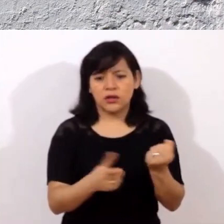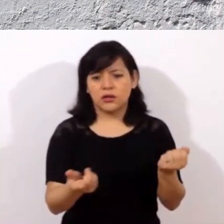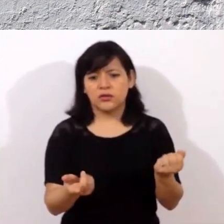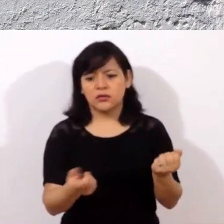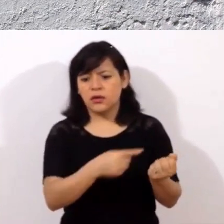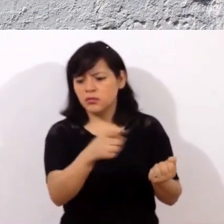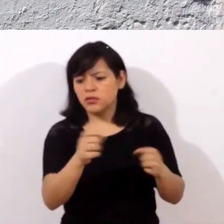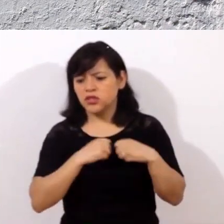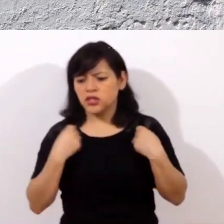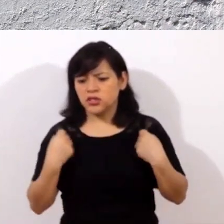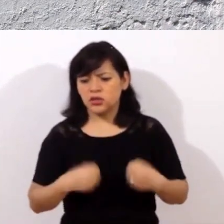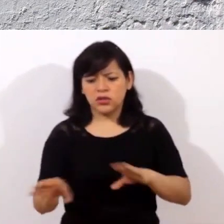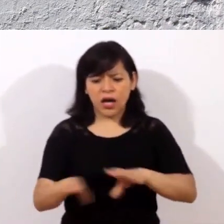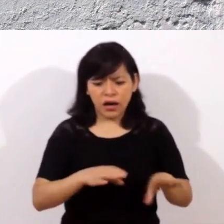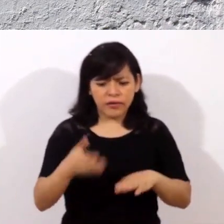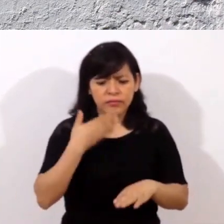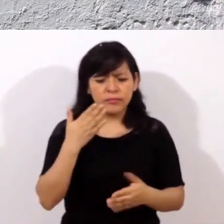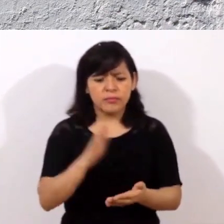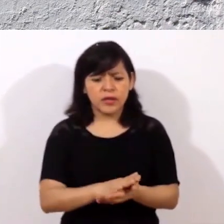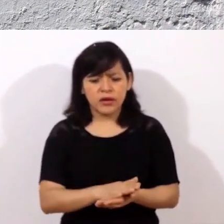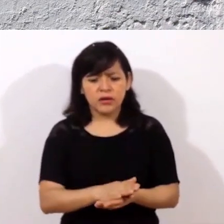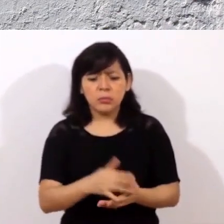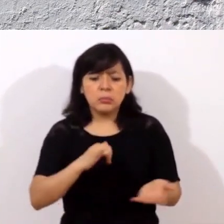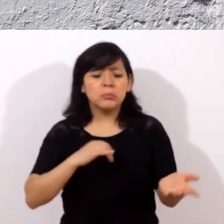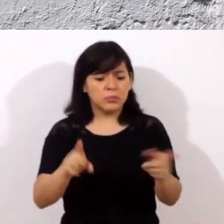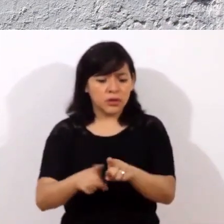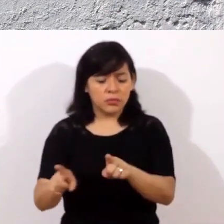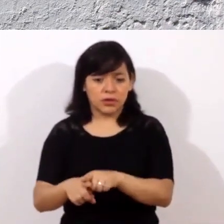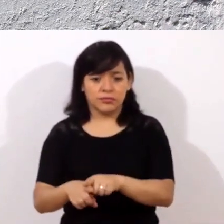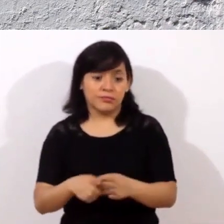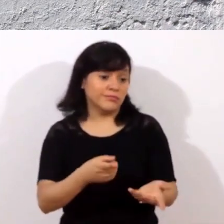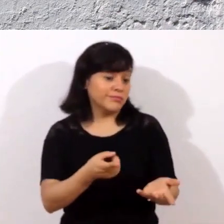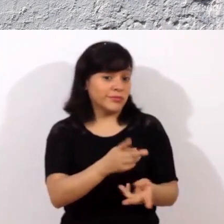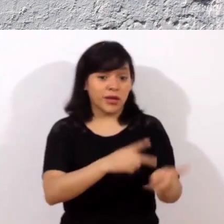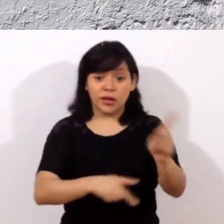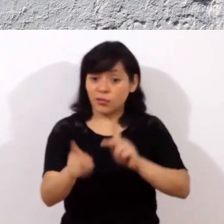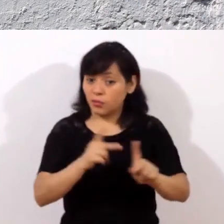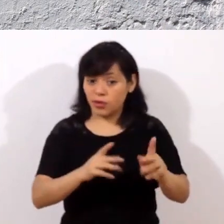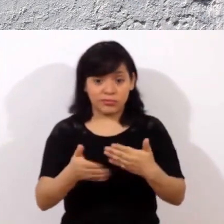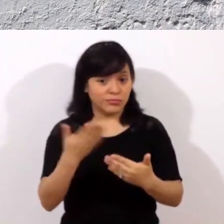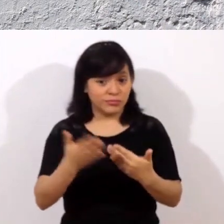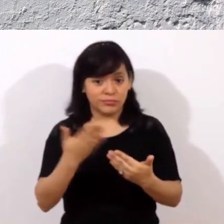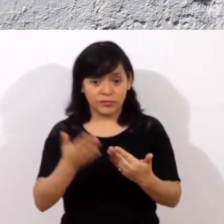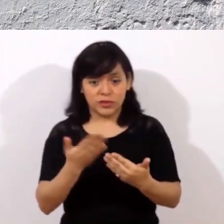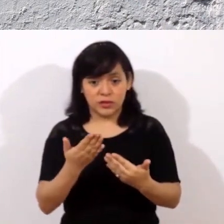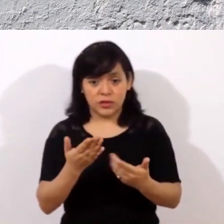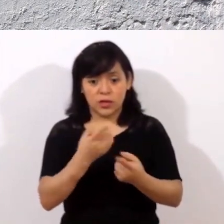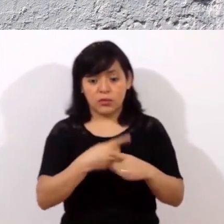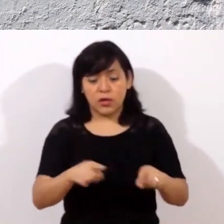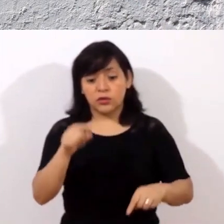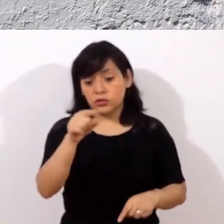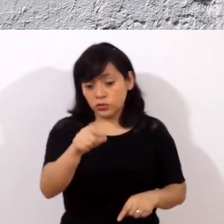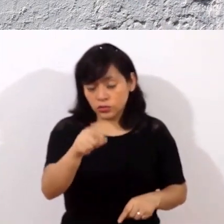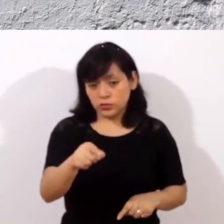religiosos y políticos hacen lo mismo, ¿yo por qué no lo puedo hacer? También lo puedo hacer. Estimado hermano y amigo, para ti que eres